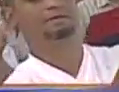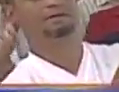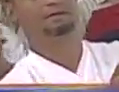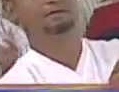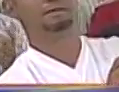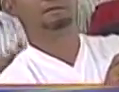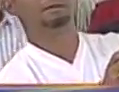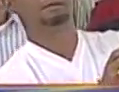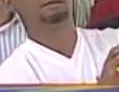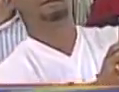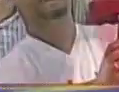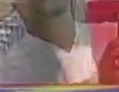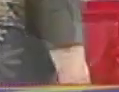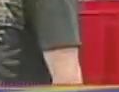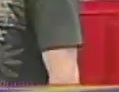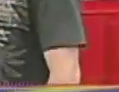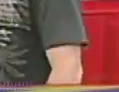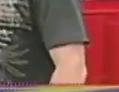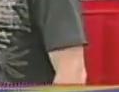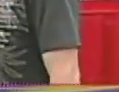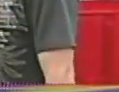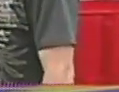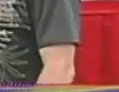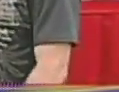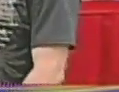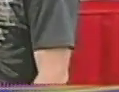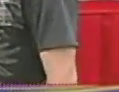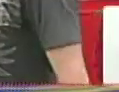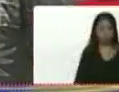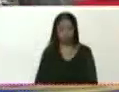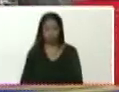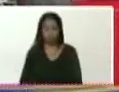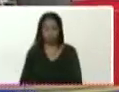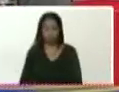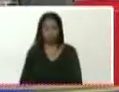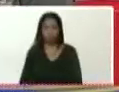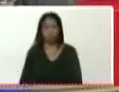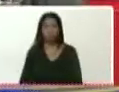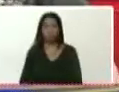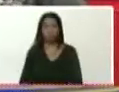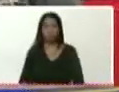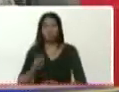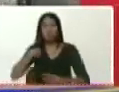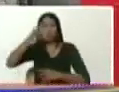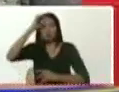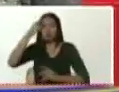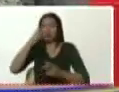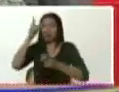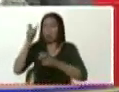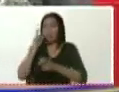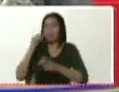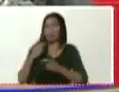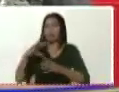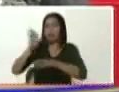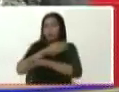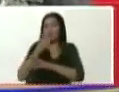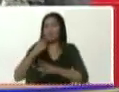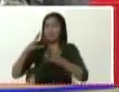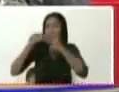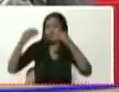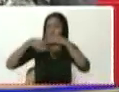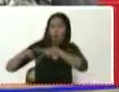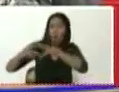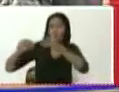Felicidades, Ugelí y el Pinky. Yo no sé de qué el Pinky estaba en esta jugada. El Pinky está en todo, ¿vale?